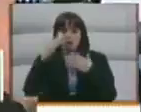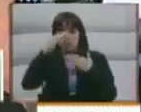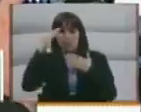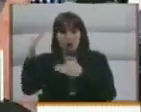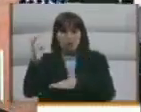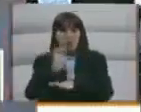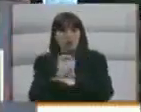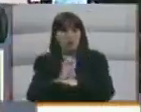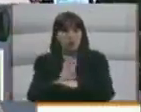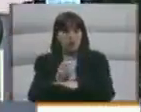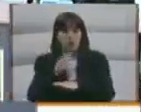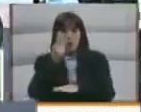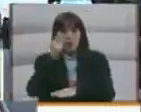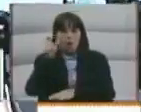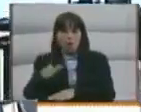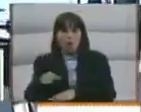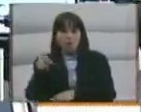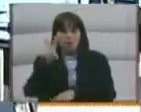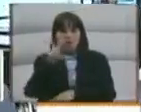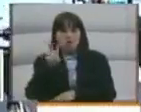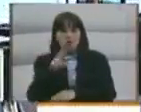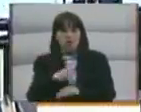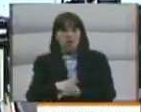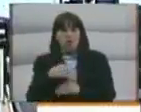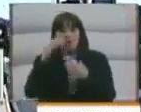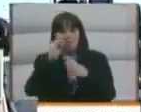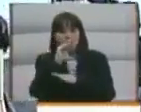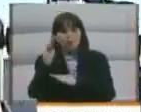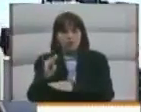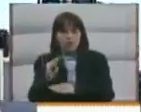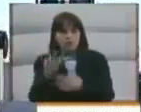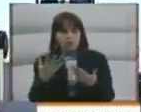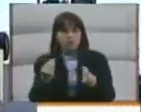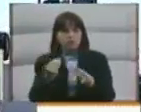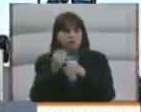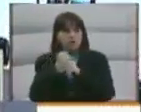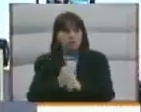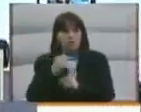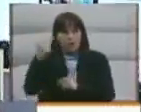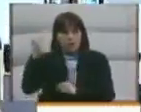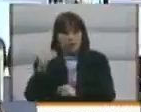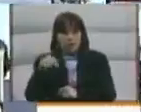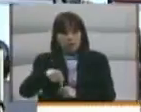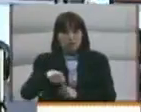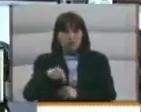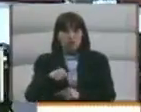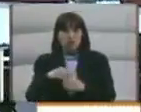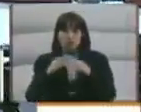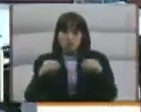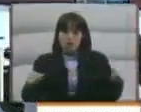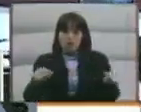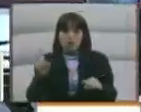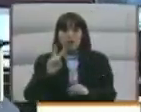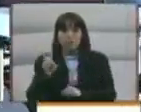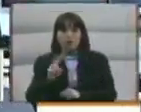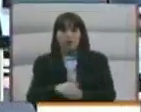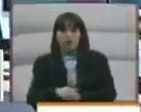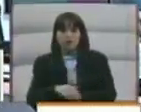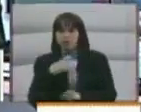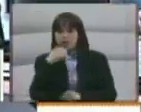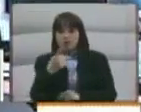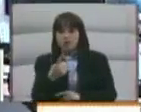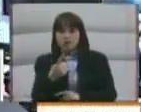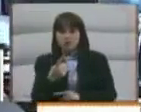un venezolano, Ricardo César Ruiz. Cuídate mucho, hermano. Y te estamos esperando aquí en tu tierra, en Venezuela. Esto nos lo están diciendo